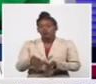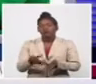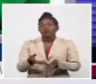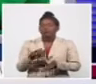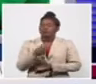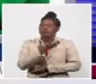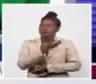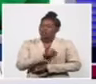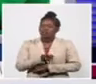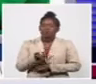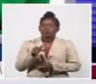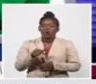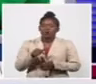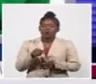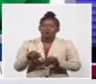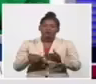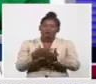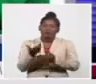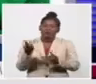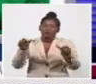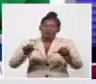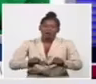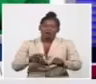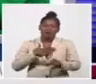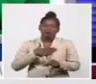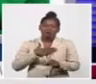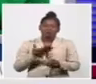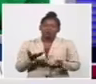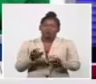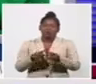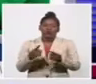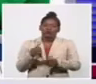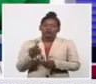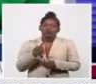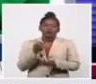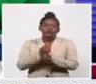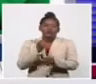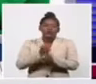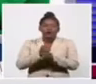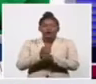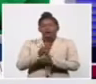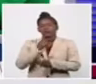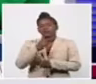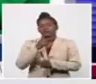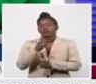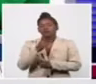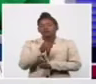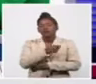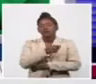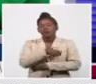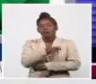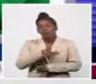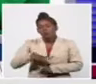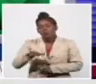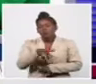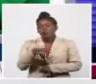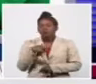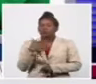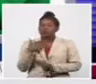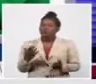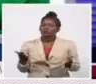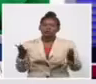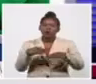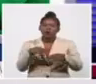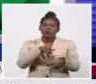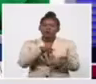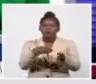sí, porque además no se trabaja para esto, se trabaja para que no fallezca ninguna persona en